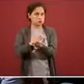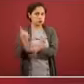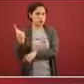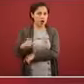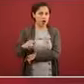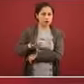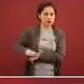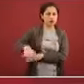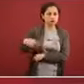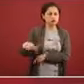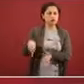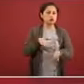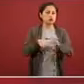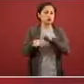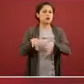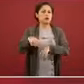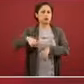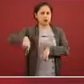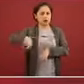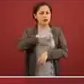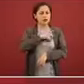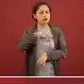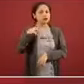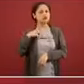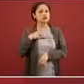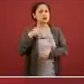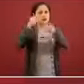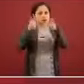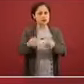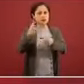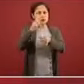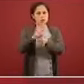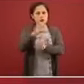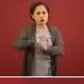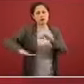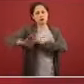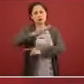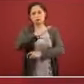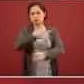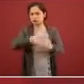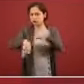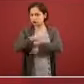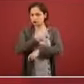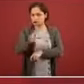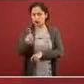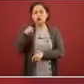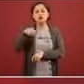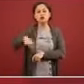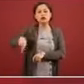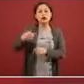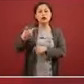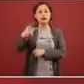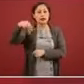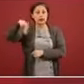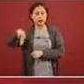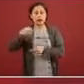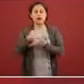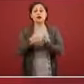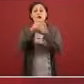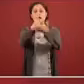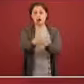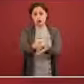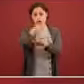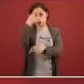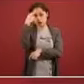obligación de salvaguardar la seguridad pública y ser auxiliar de las